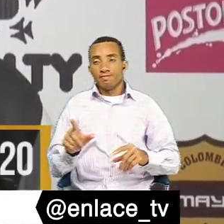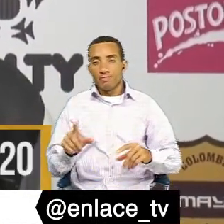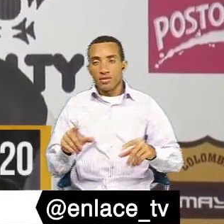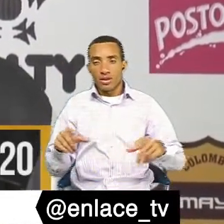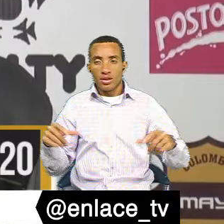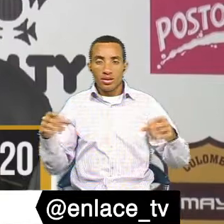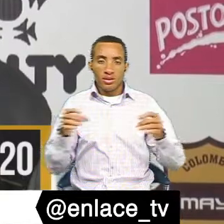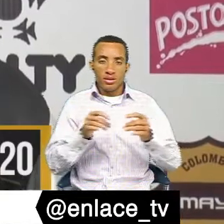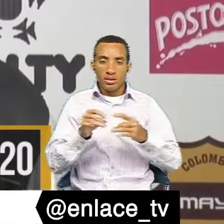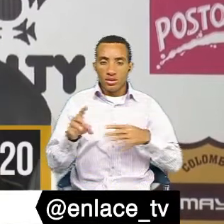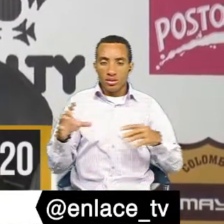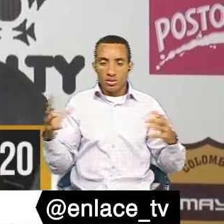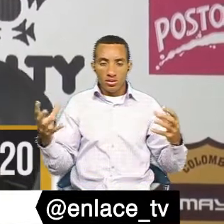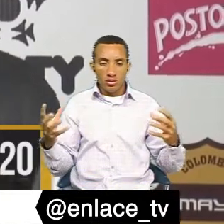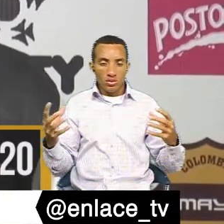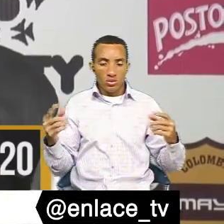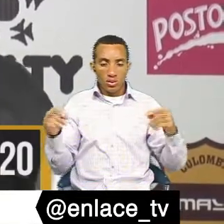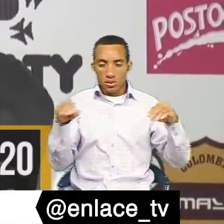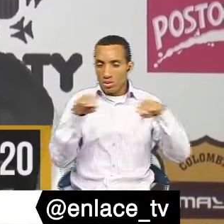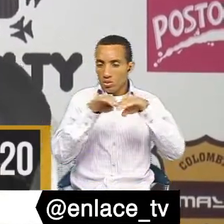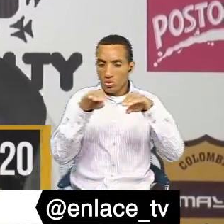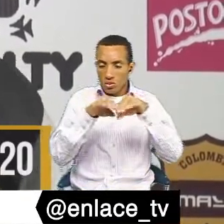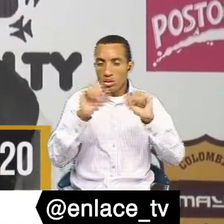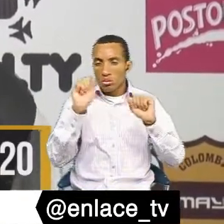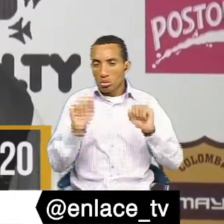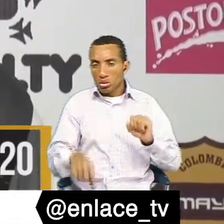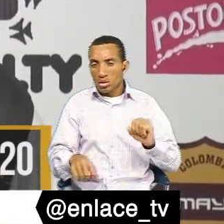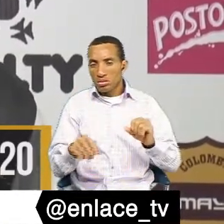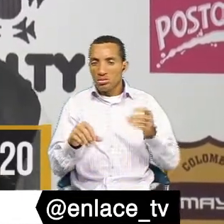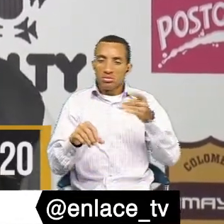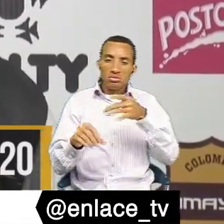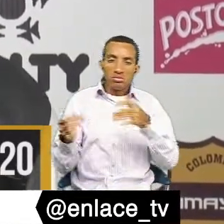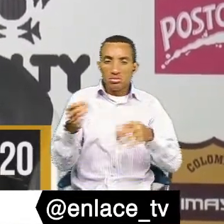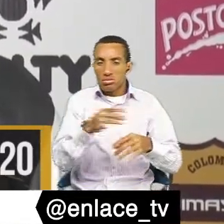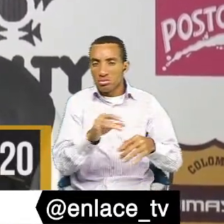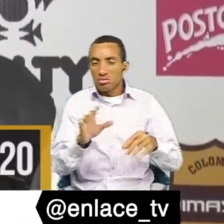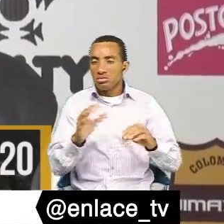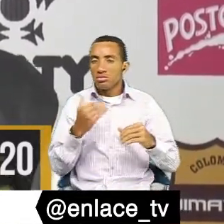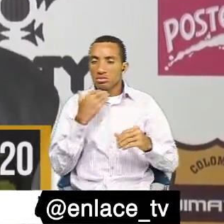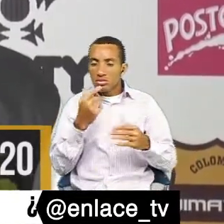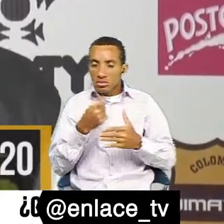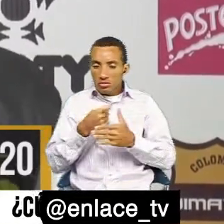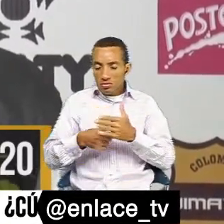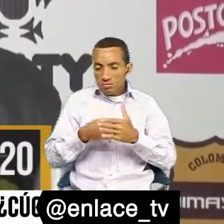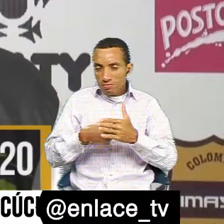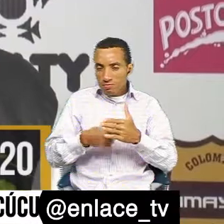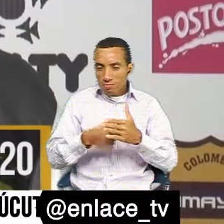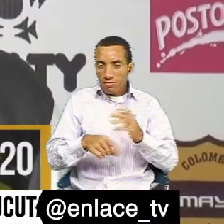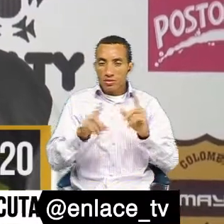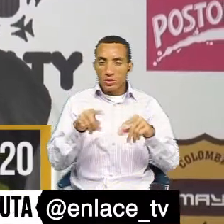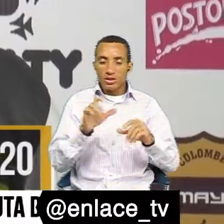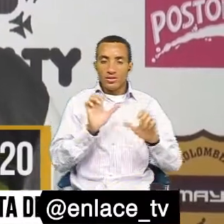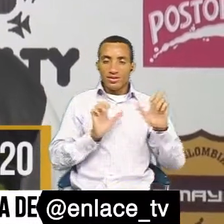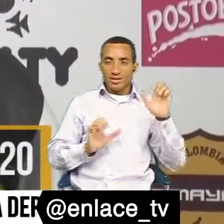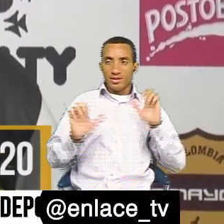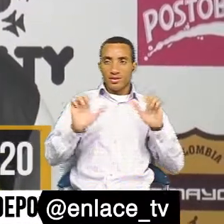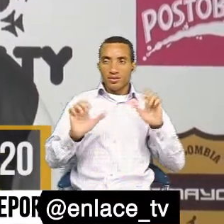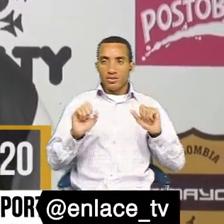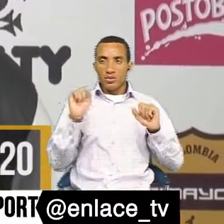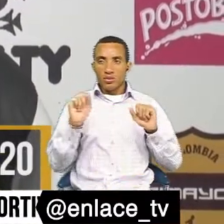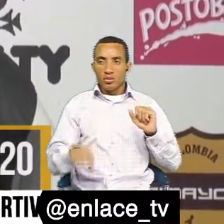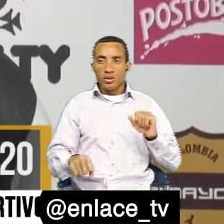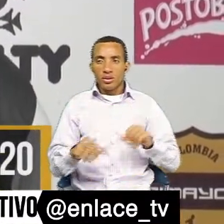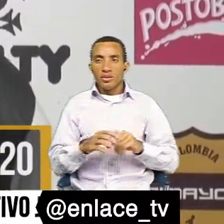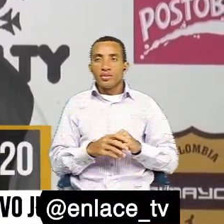cual se está mano a mano, todos tenemos la misma posibilidad. Lo mismo, hay que hacer unos pequeños retoques en la parte defensiva que nos permita